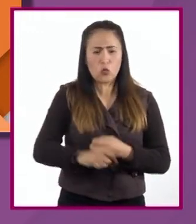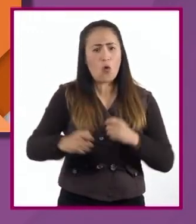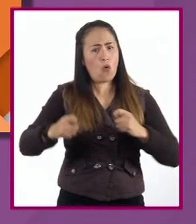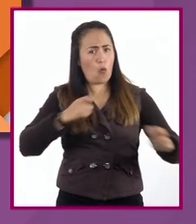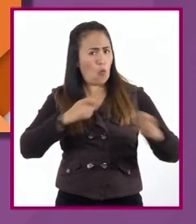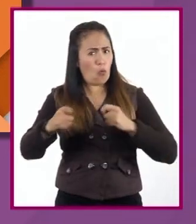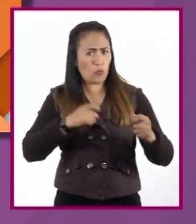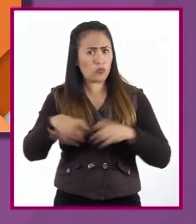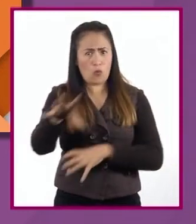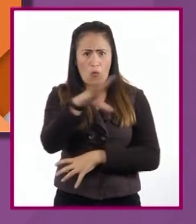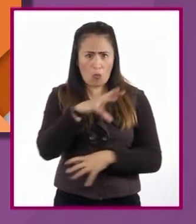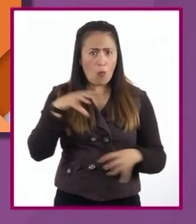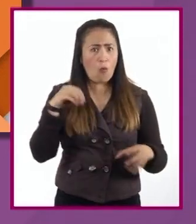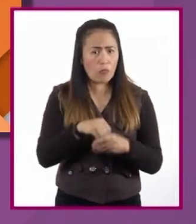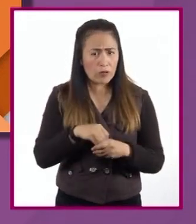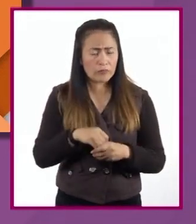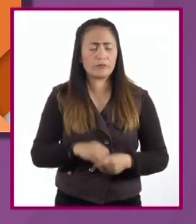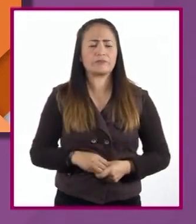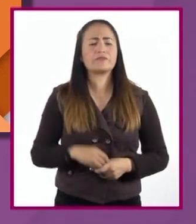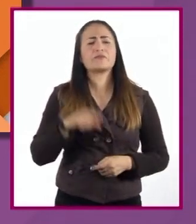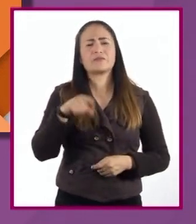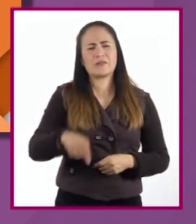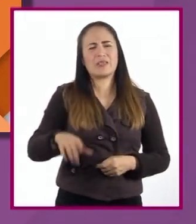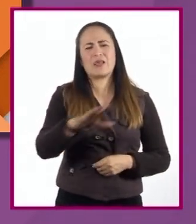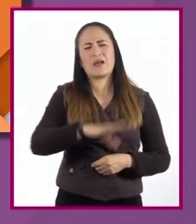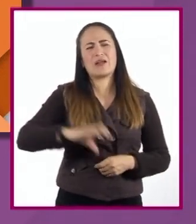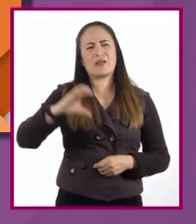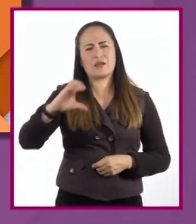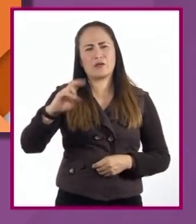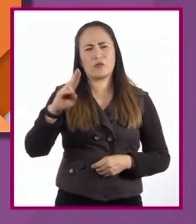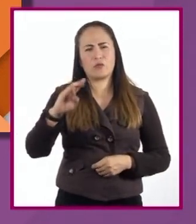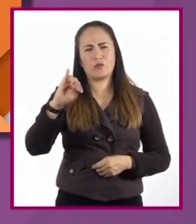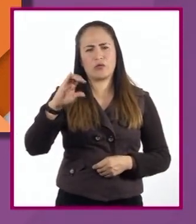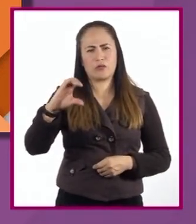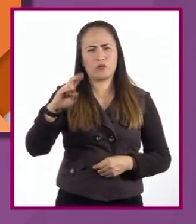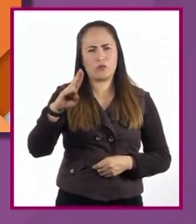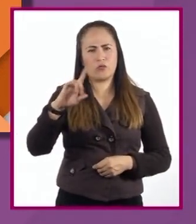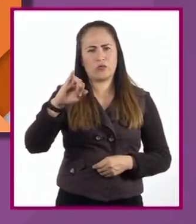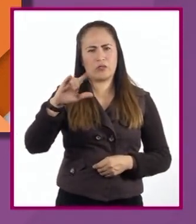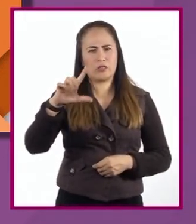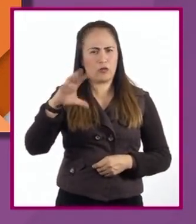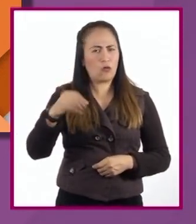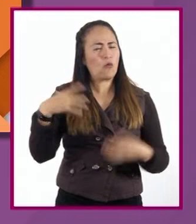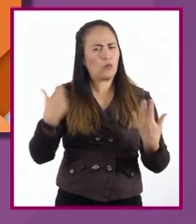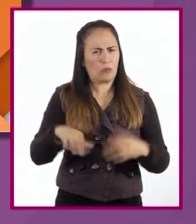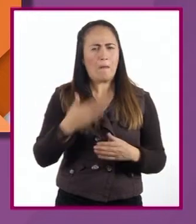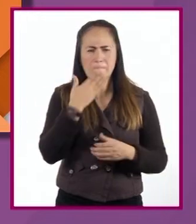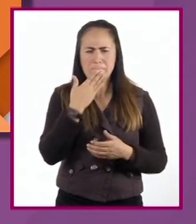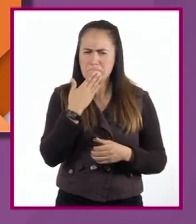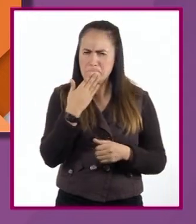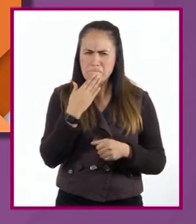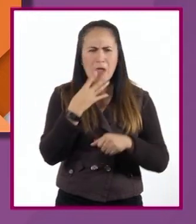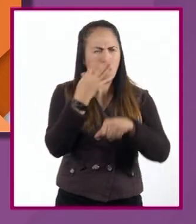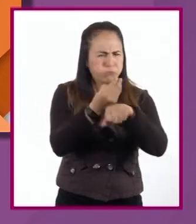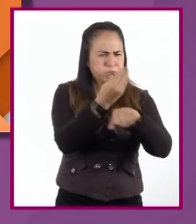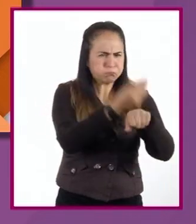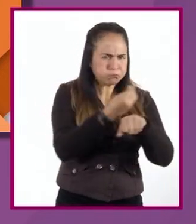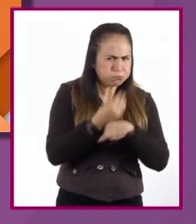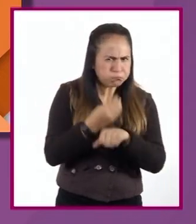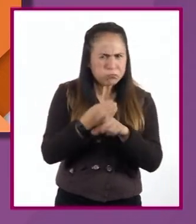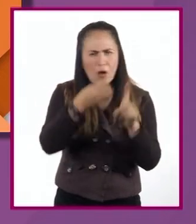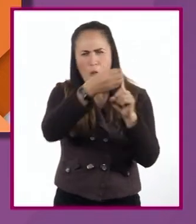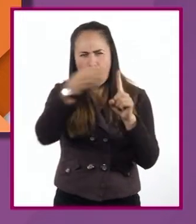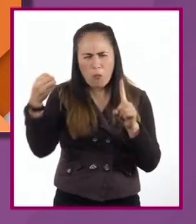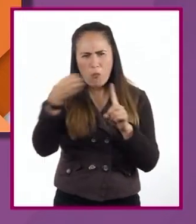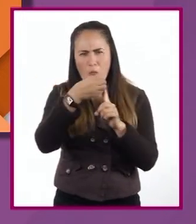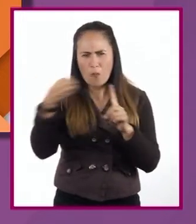México. En Cuicuilco se desarrolló una arquitectura compleja, diversa y planificada, y probablemente se dieron